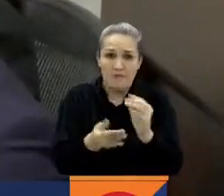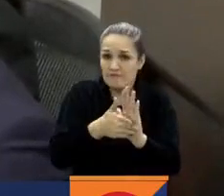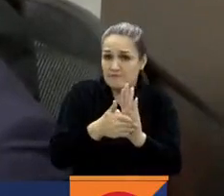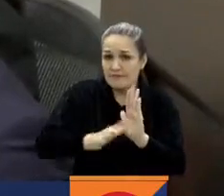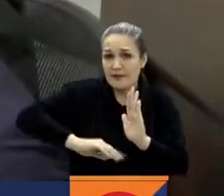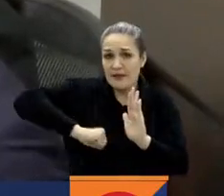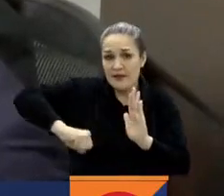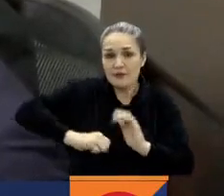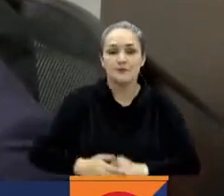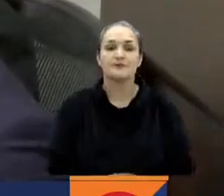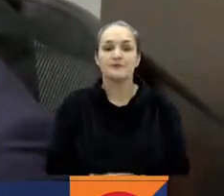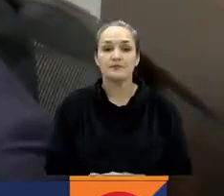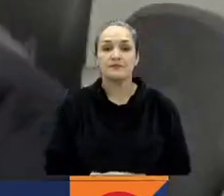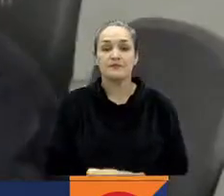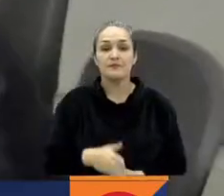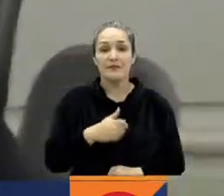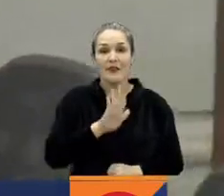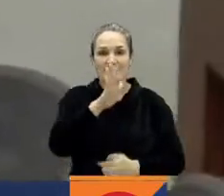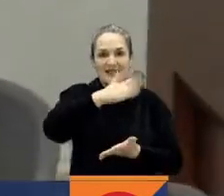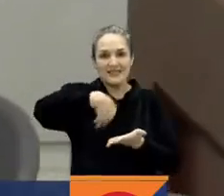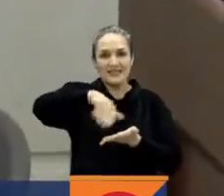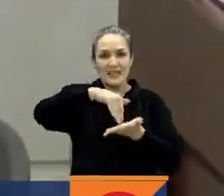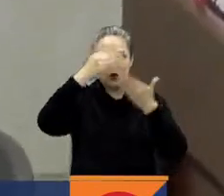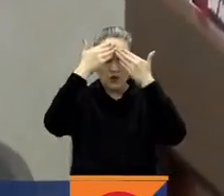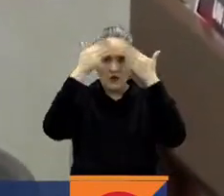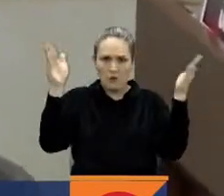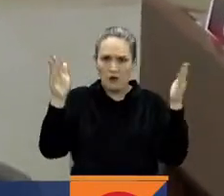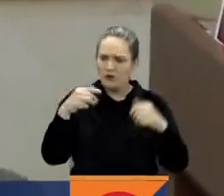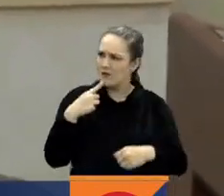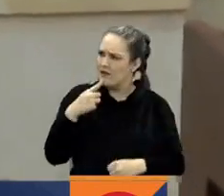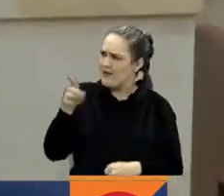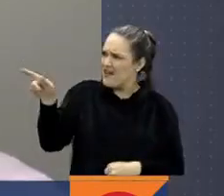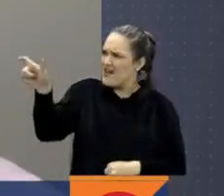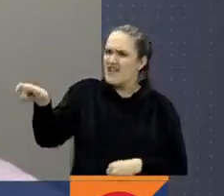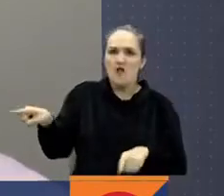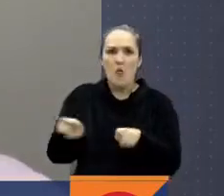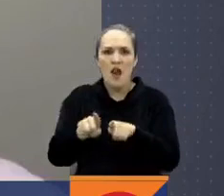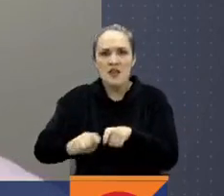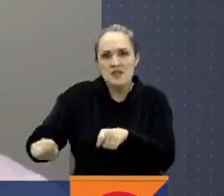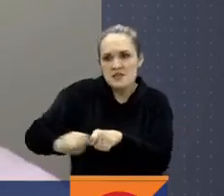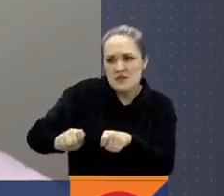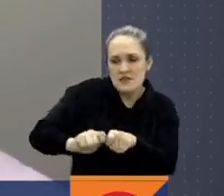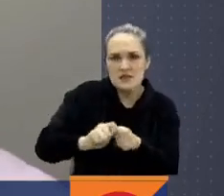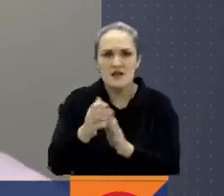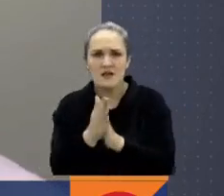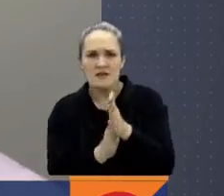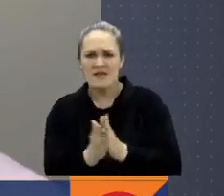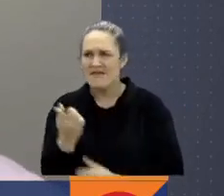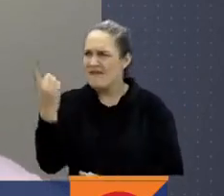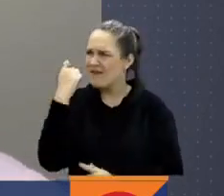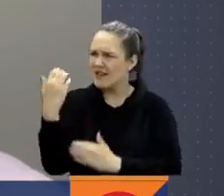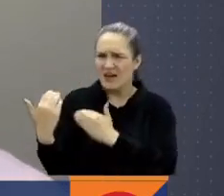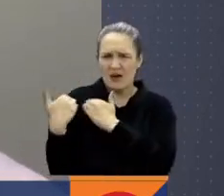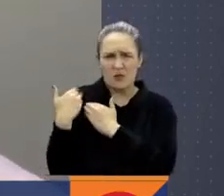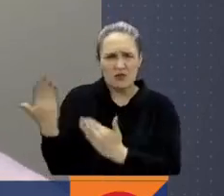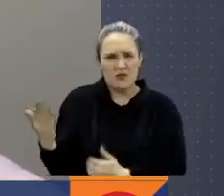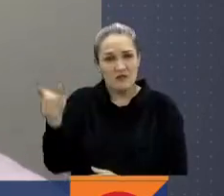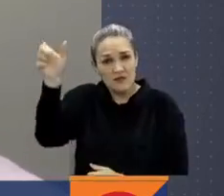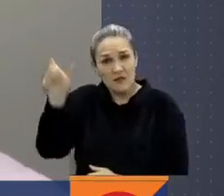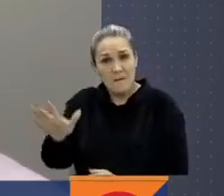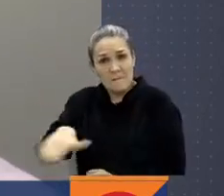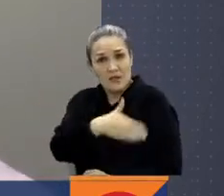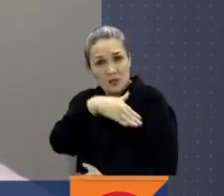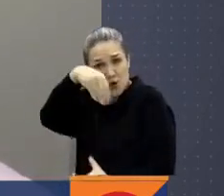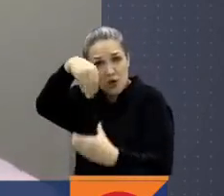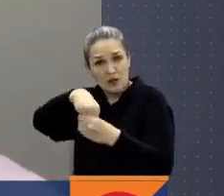Congresistas del Centro Democrático rechazaron la propuesta que para ellos podría incendiar el país. Es completamente irresponsable el pronunciamiento del ministro del